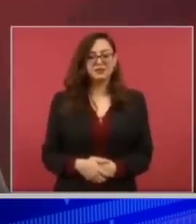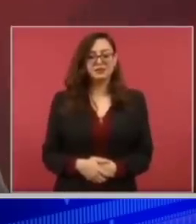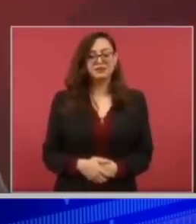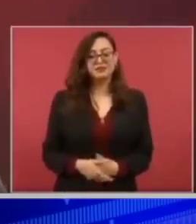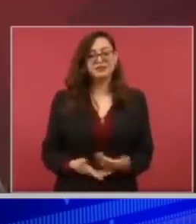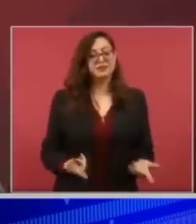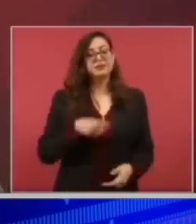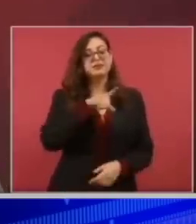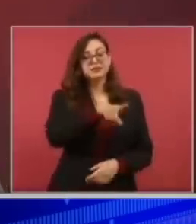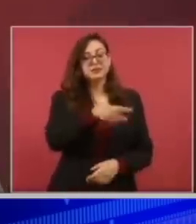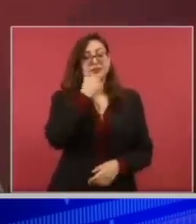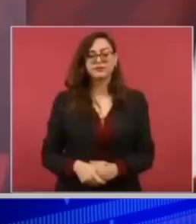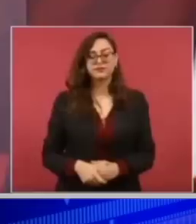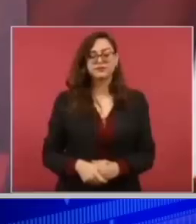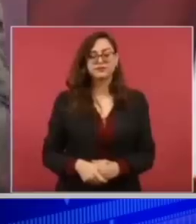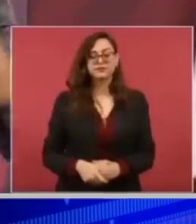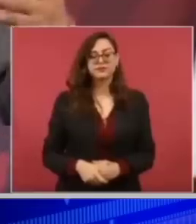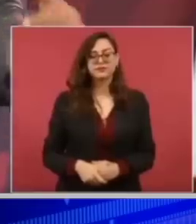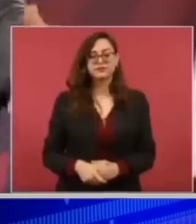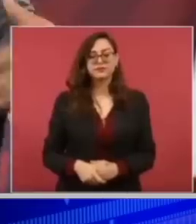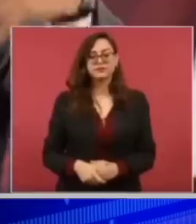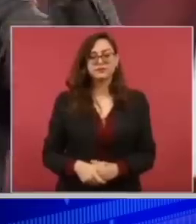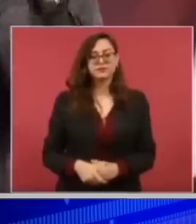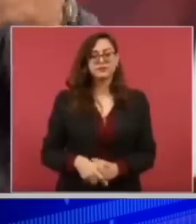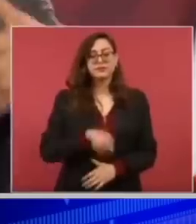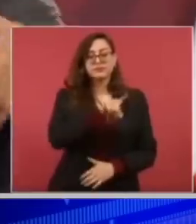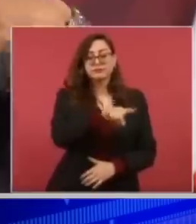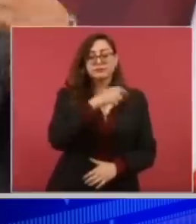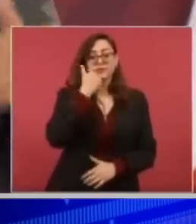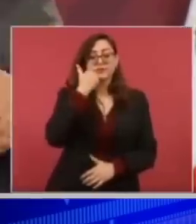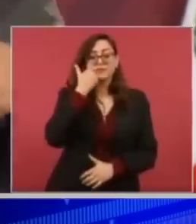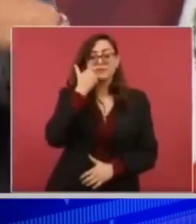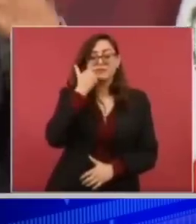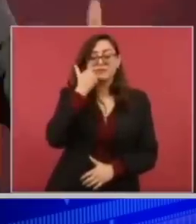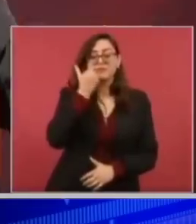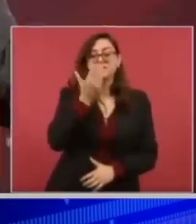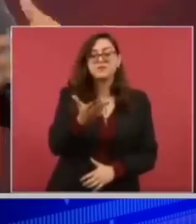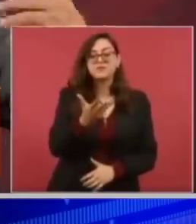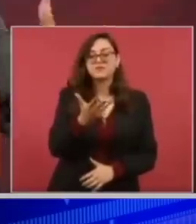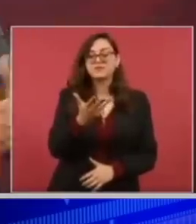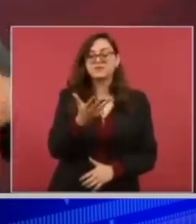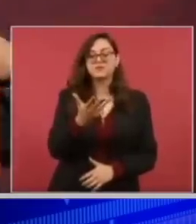a engañar a otra parte lo que quieren es este seguir